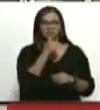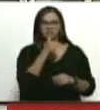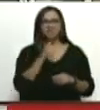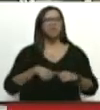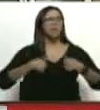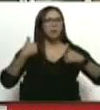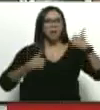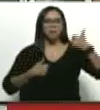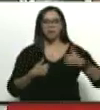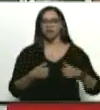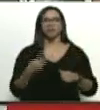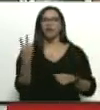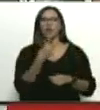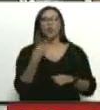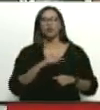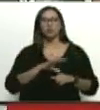corruptos.